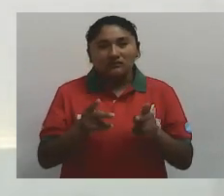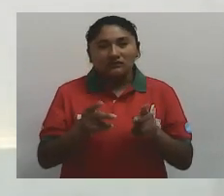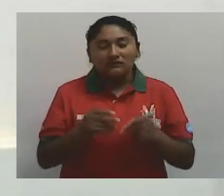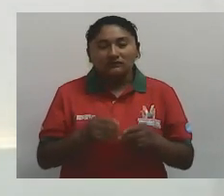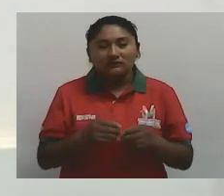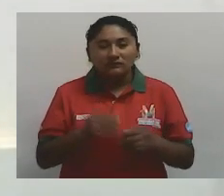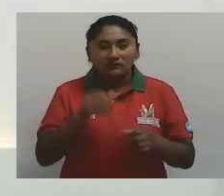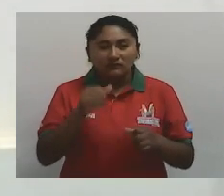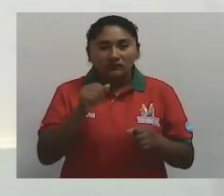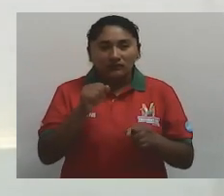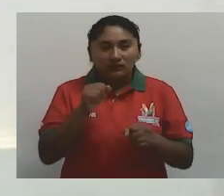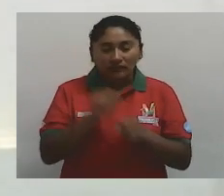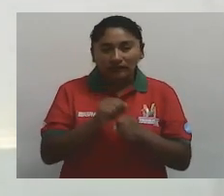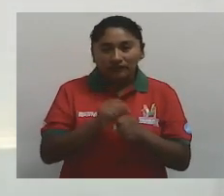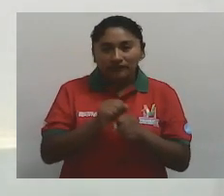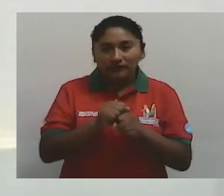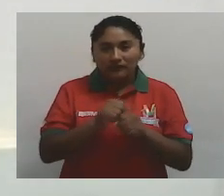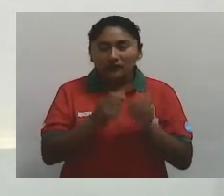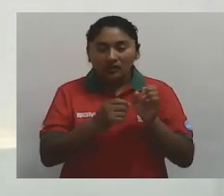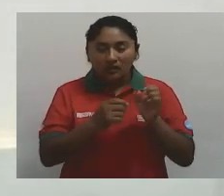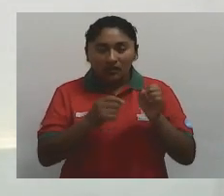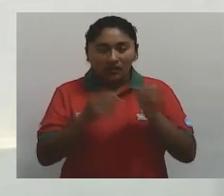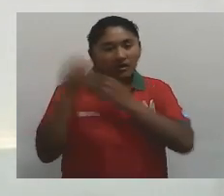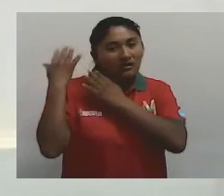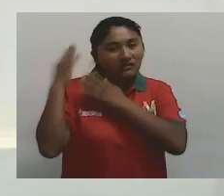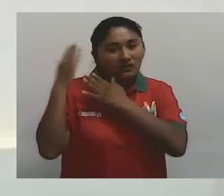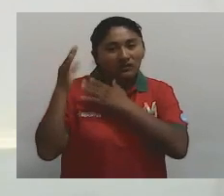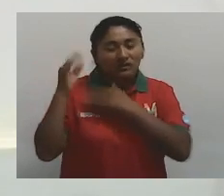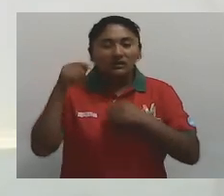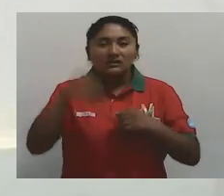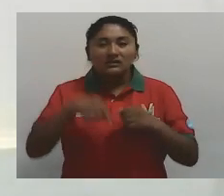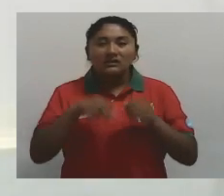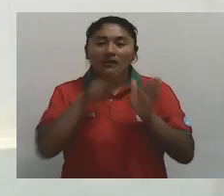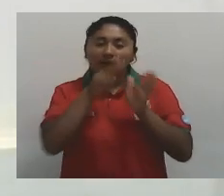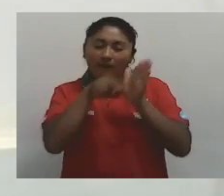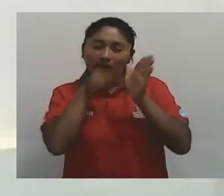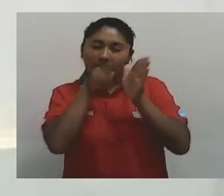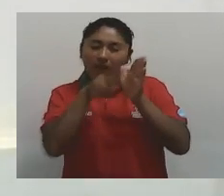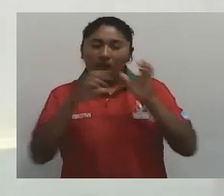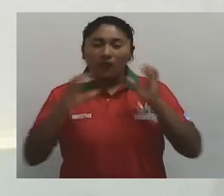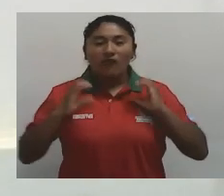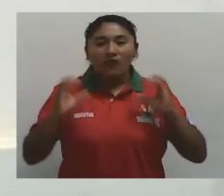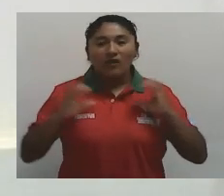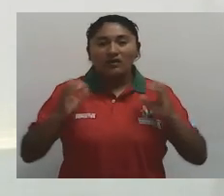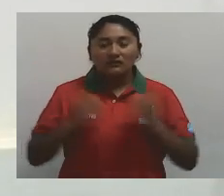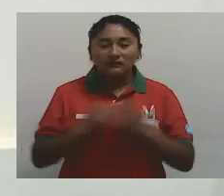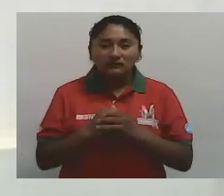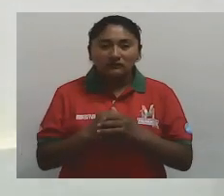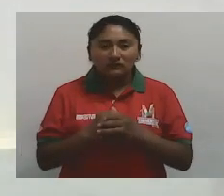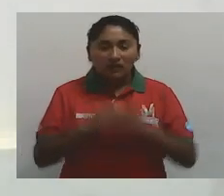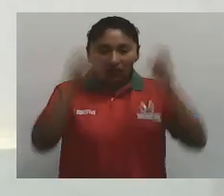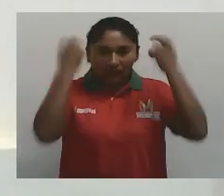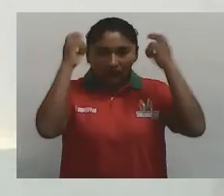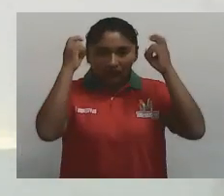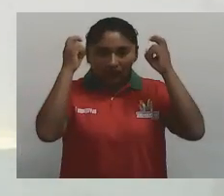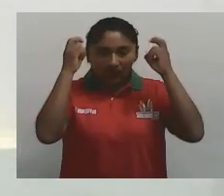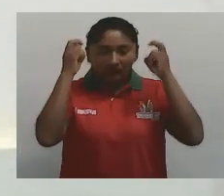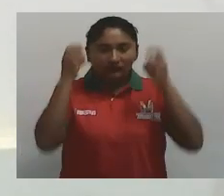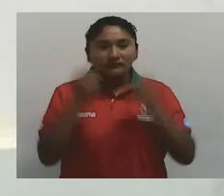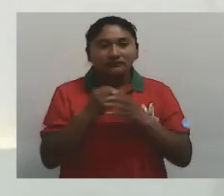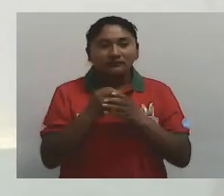esta conferencia, videoconferencia de nociones de jueceo en